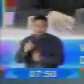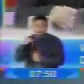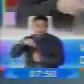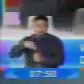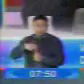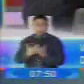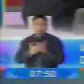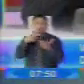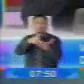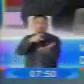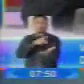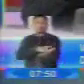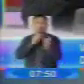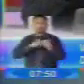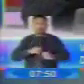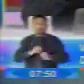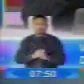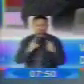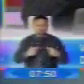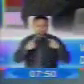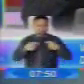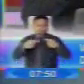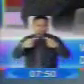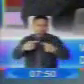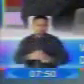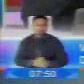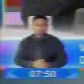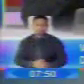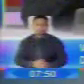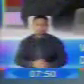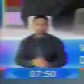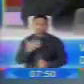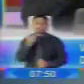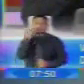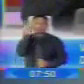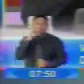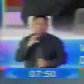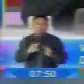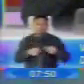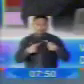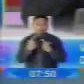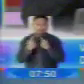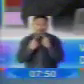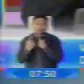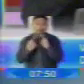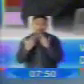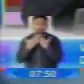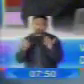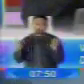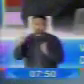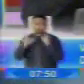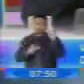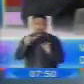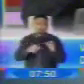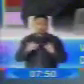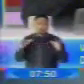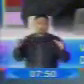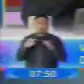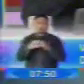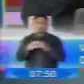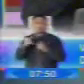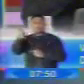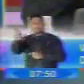este nuevo programa, que será recurrente. Lo vamos a tener cada 15 días. Es un diálogo abierto con la ciudadanía, con el sector, con